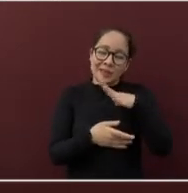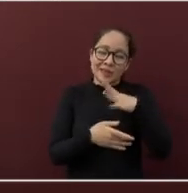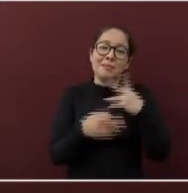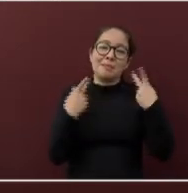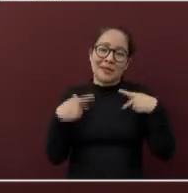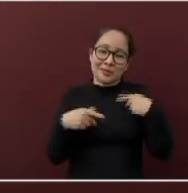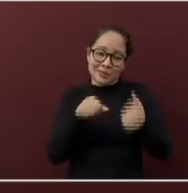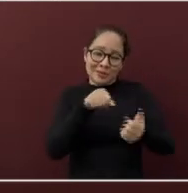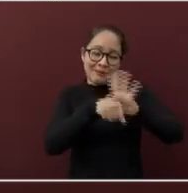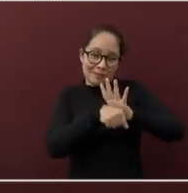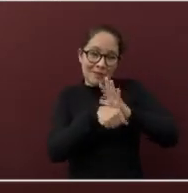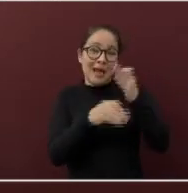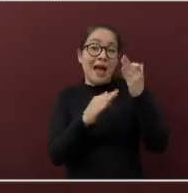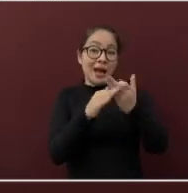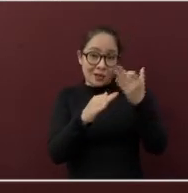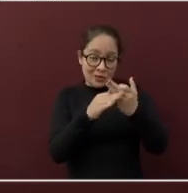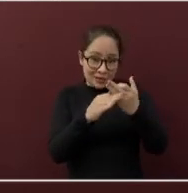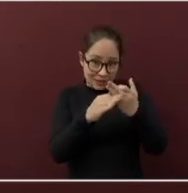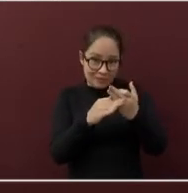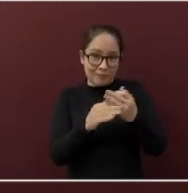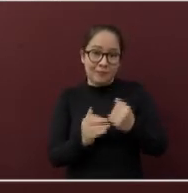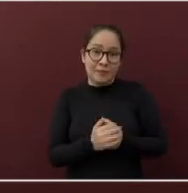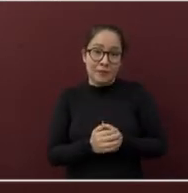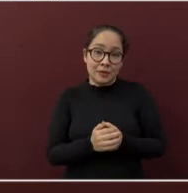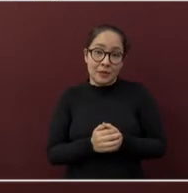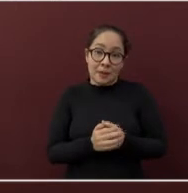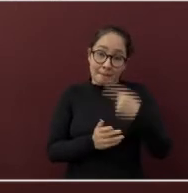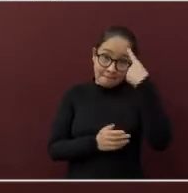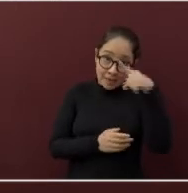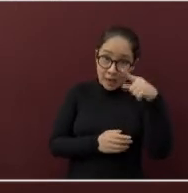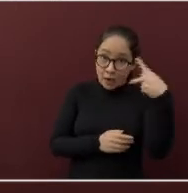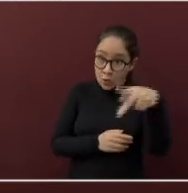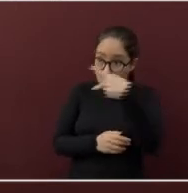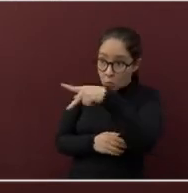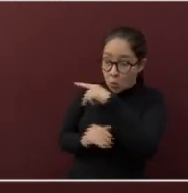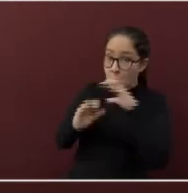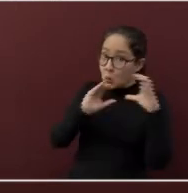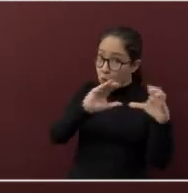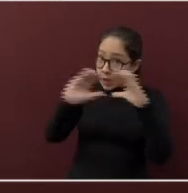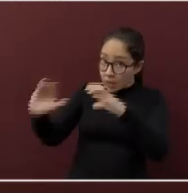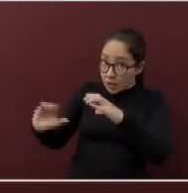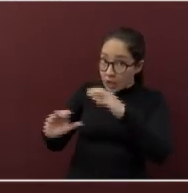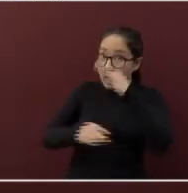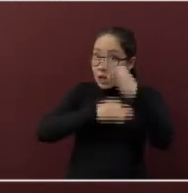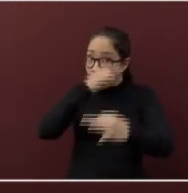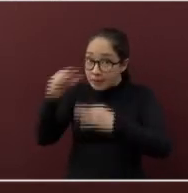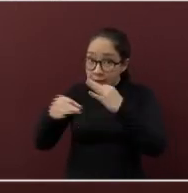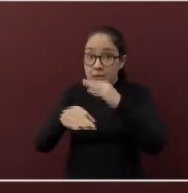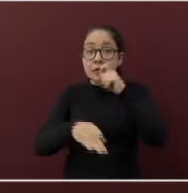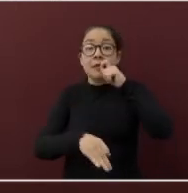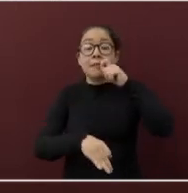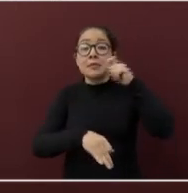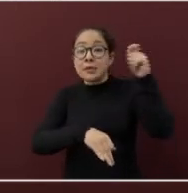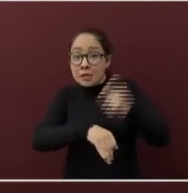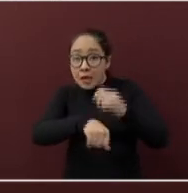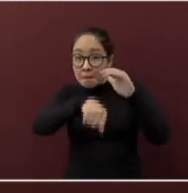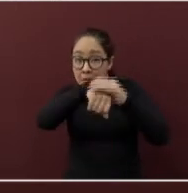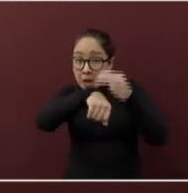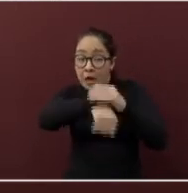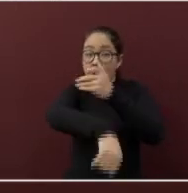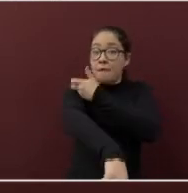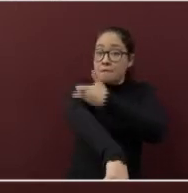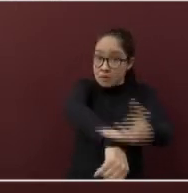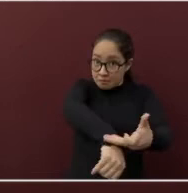activa lo anterior para que tomen sus precauciones y lo difundan entre sus familiares y amigos y